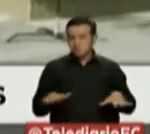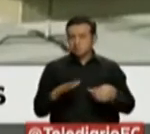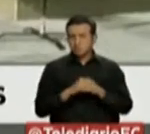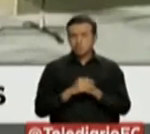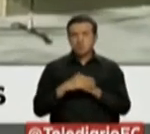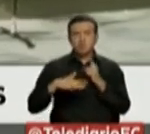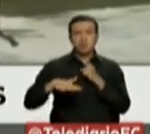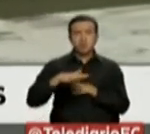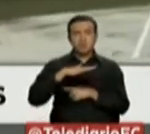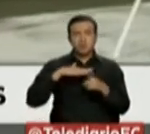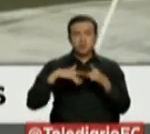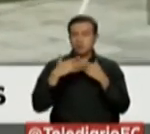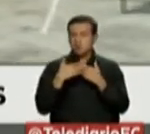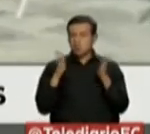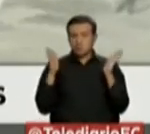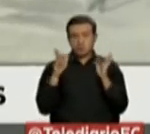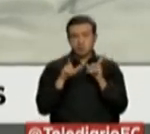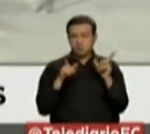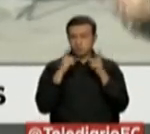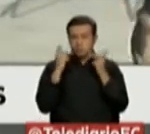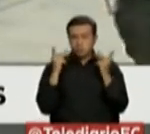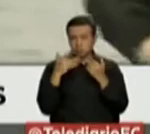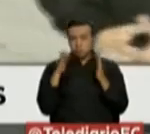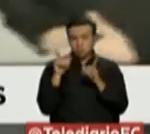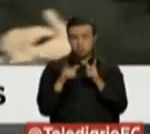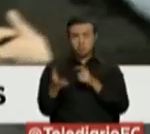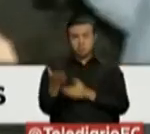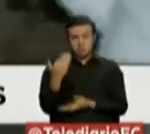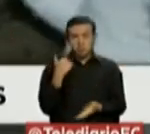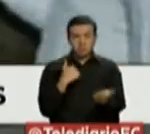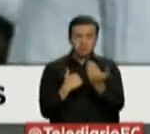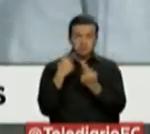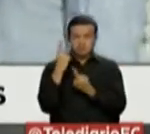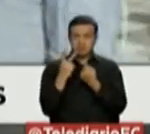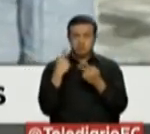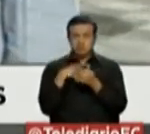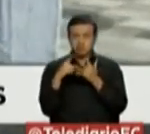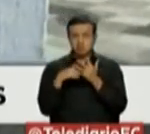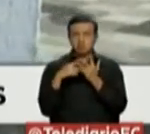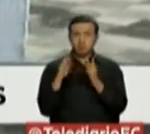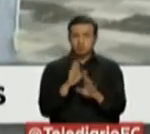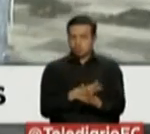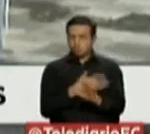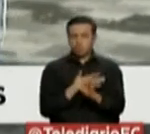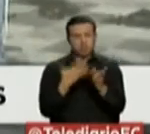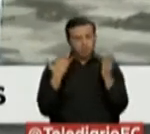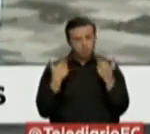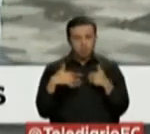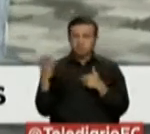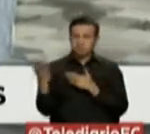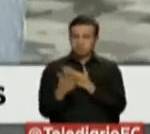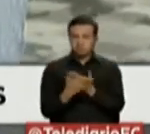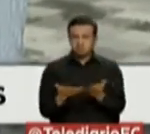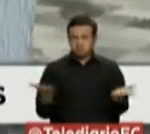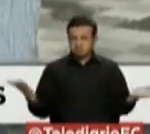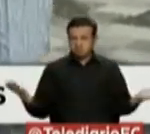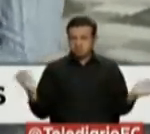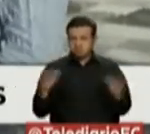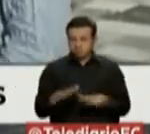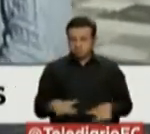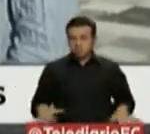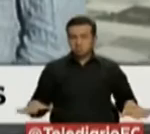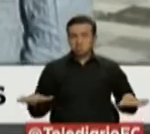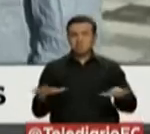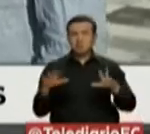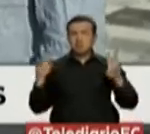Es un parque, es un espacio que está abierto al público, todo el mundo puede venir a visitarlo, los diferentes géneros también pueden venir a representar acá.